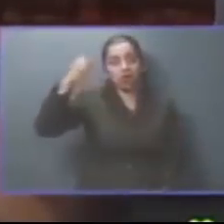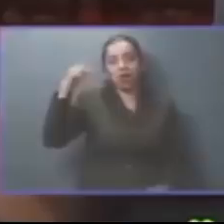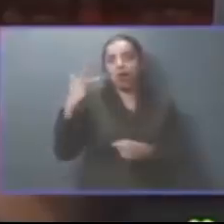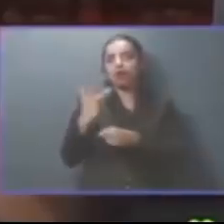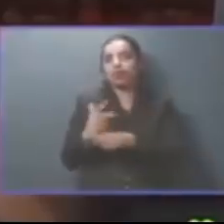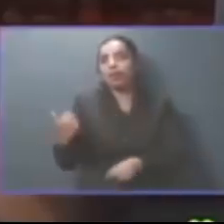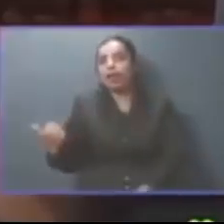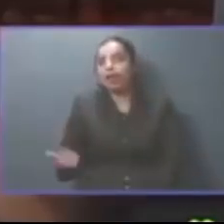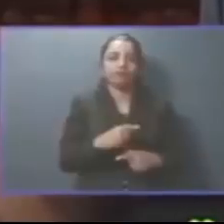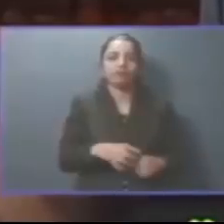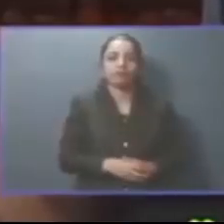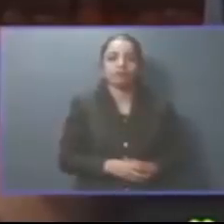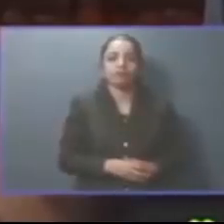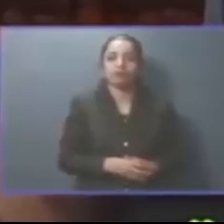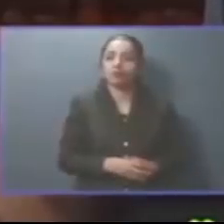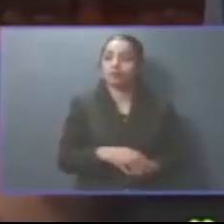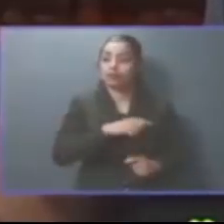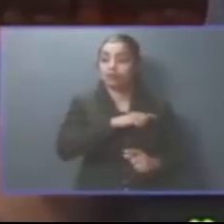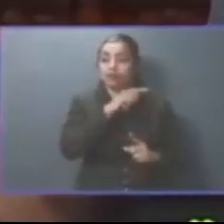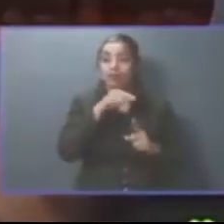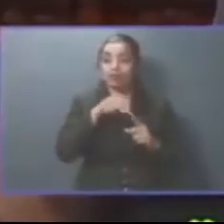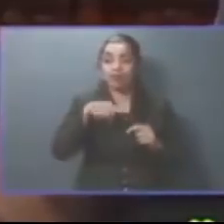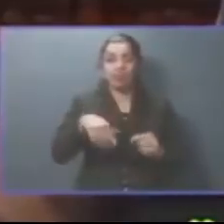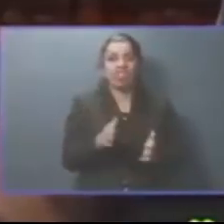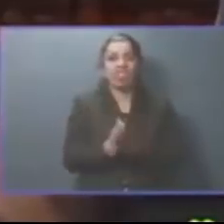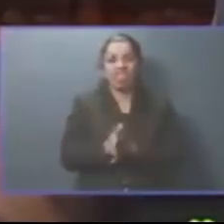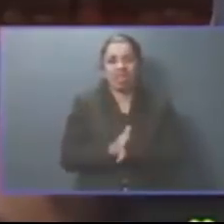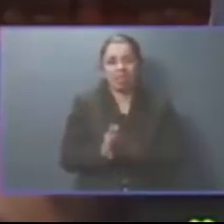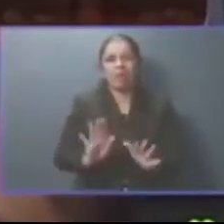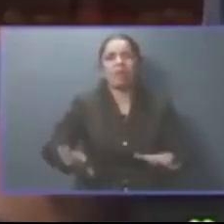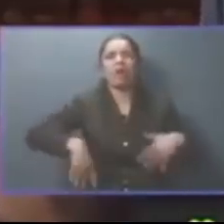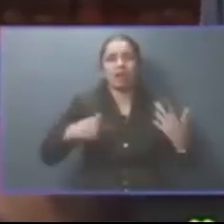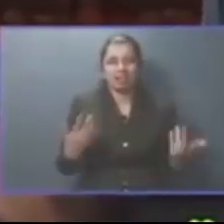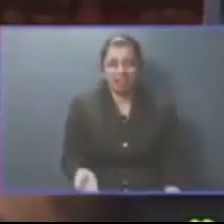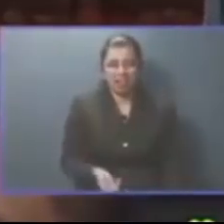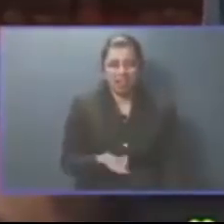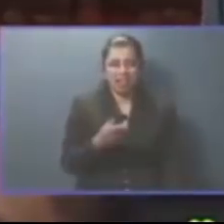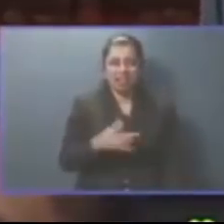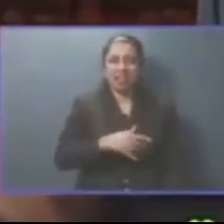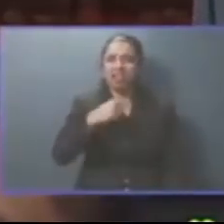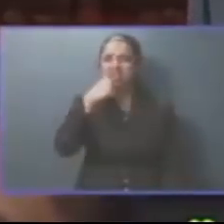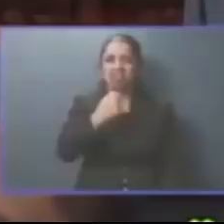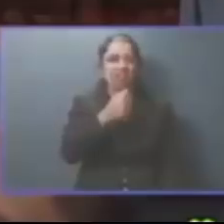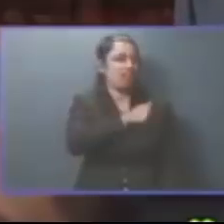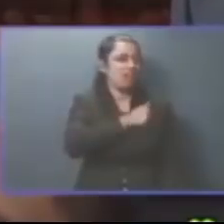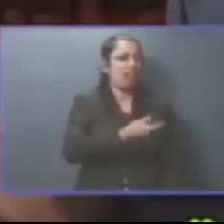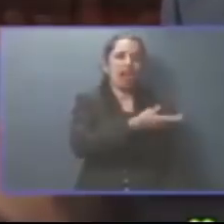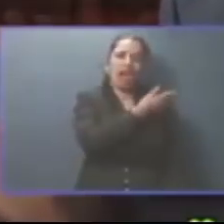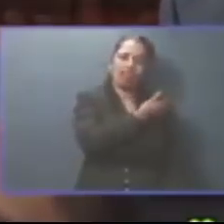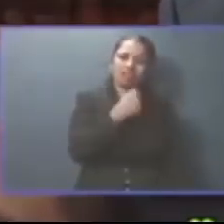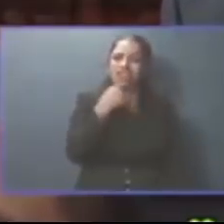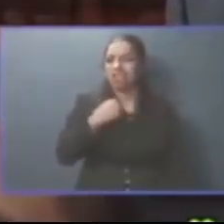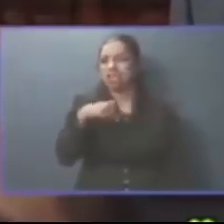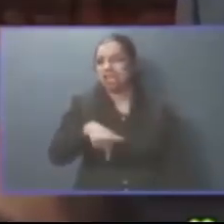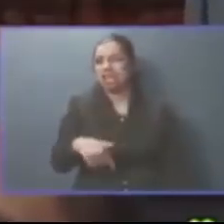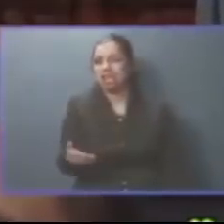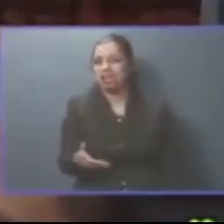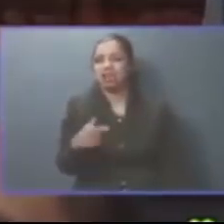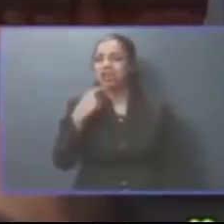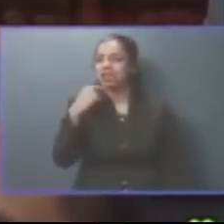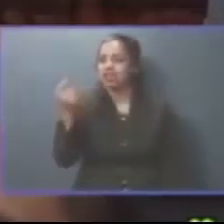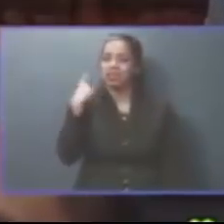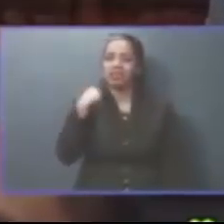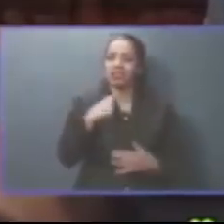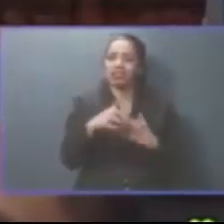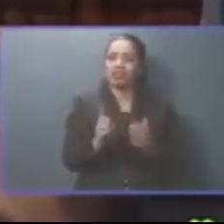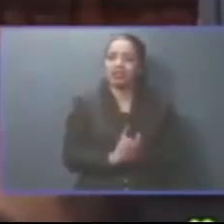hermanos guatemaltecos y hondureños. A estas alturas, ¿qué me importa a mí si se está corrigiendo una plana o no? ¿O qué me importa, como